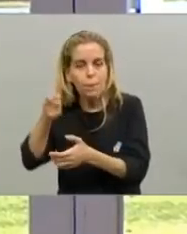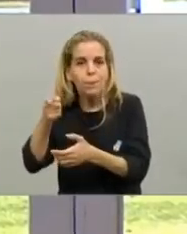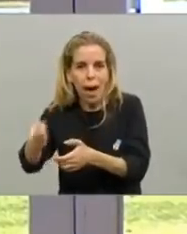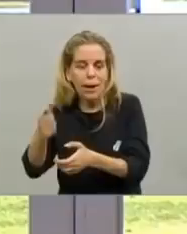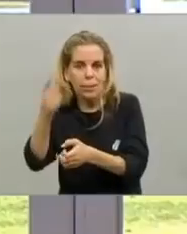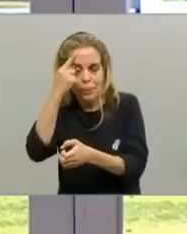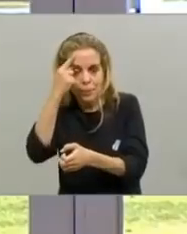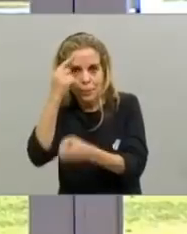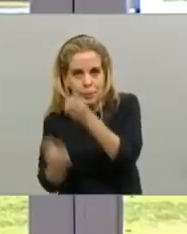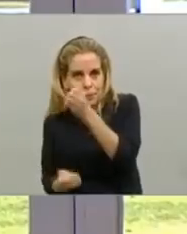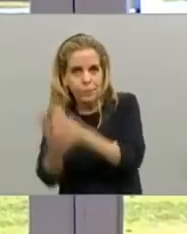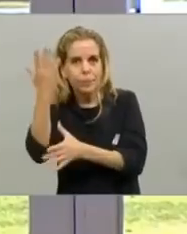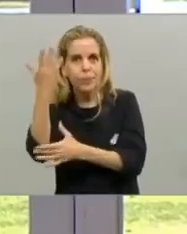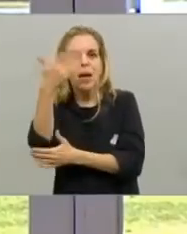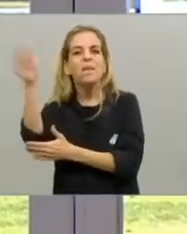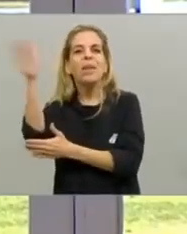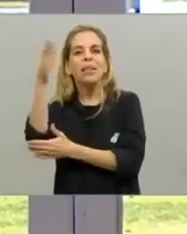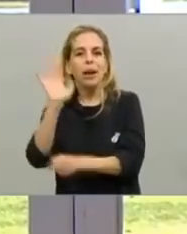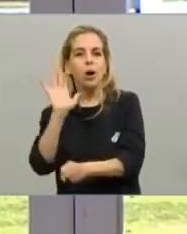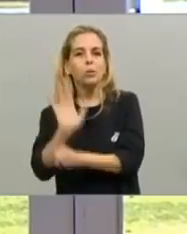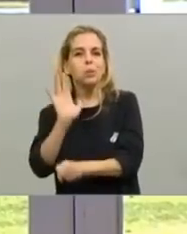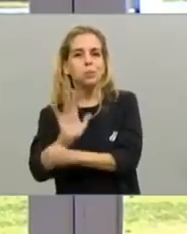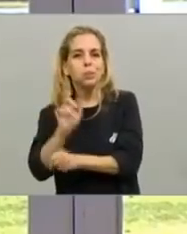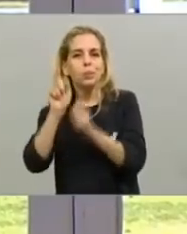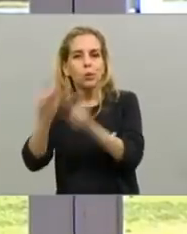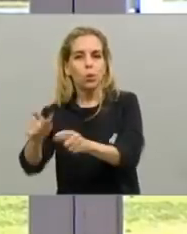bandera que identifique a su ejército.